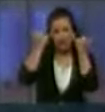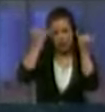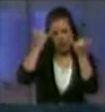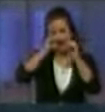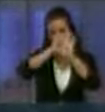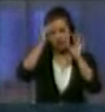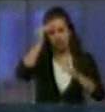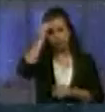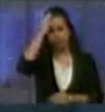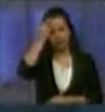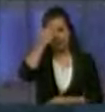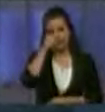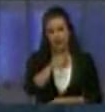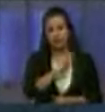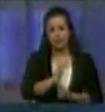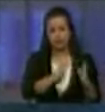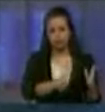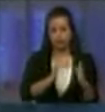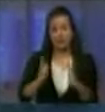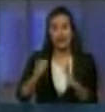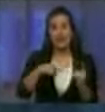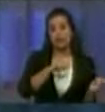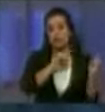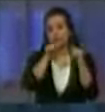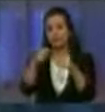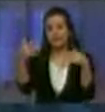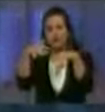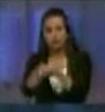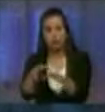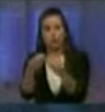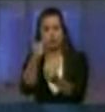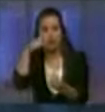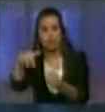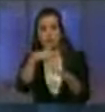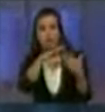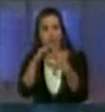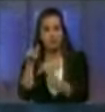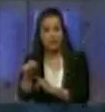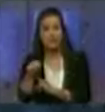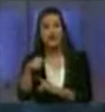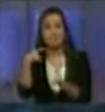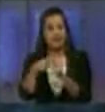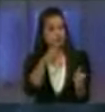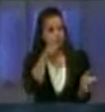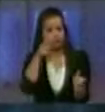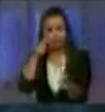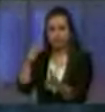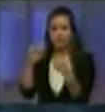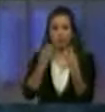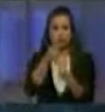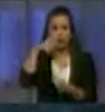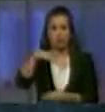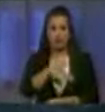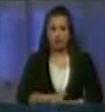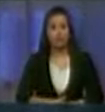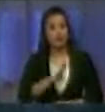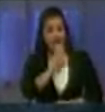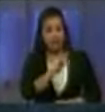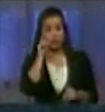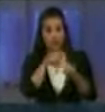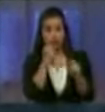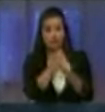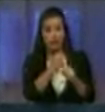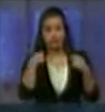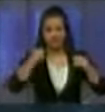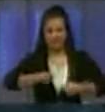ideológica, organizativa, llega a integrarse al pueblo y a construir seguridad para el pueblo. Para eso es la Guardia del Pueblo,